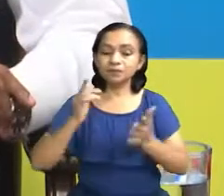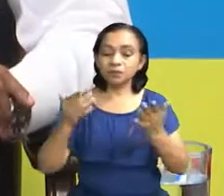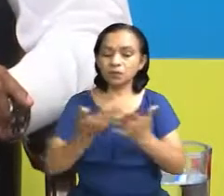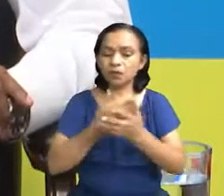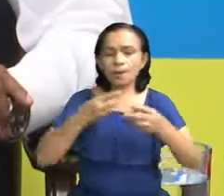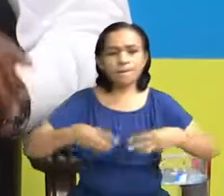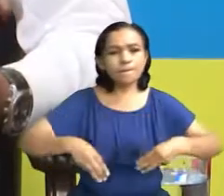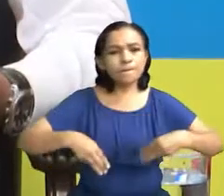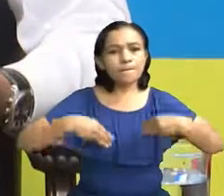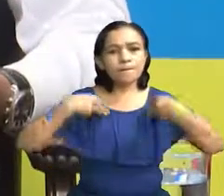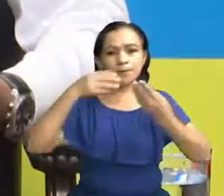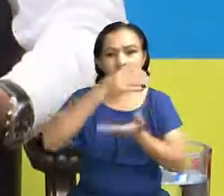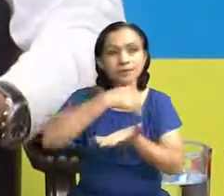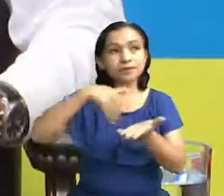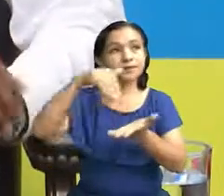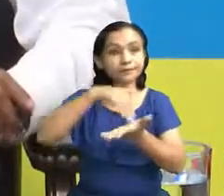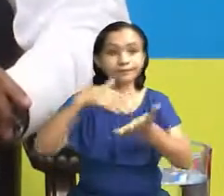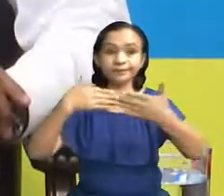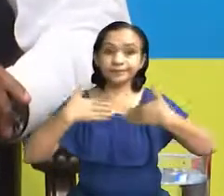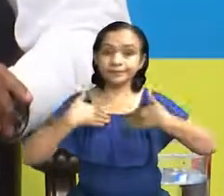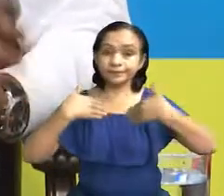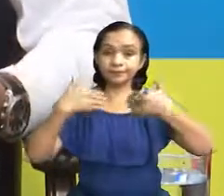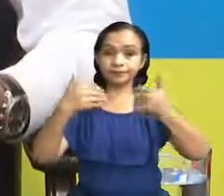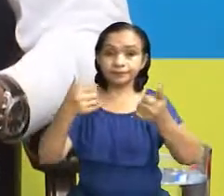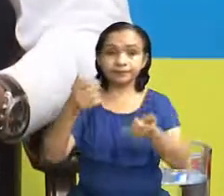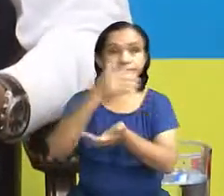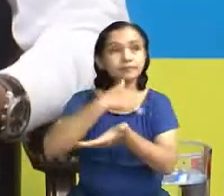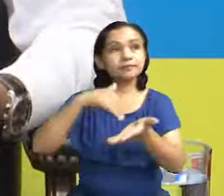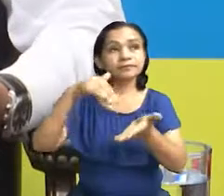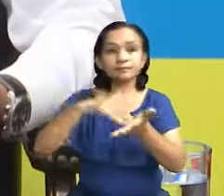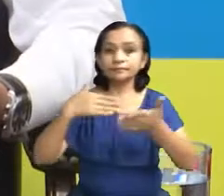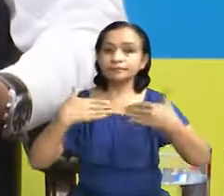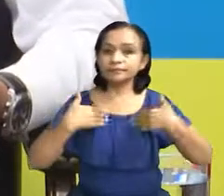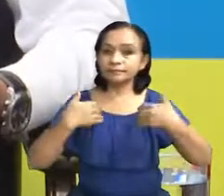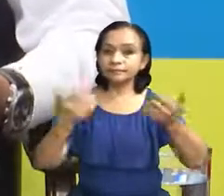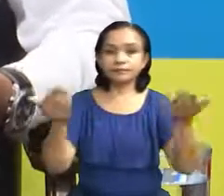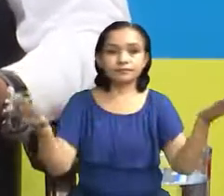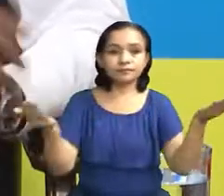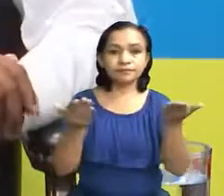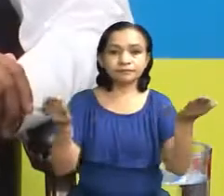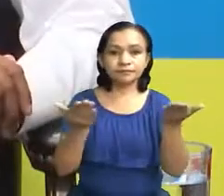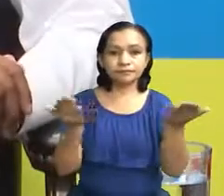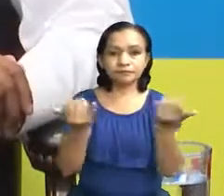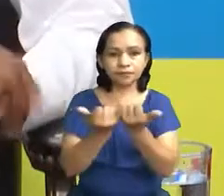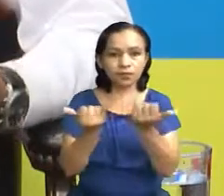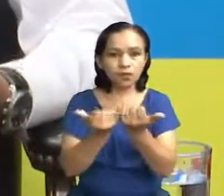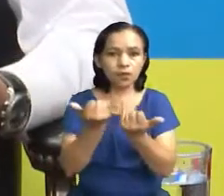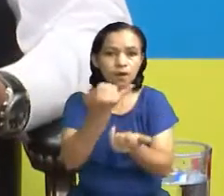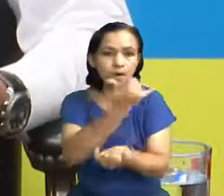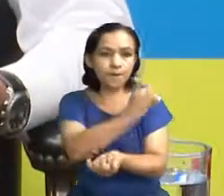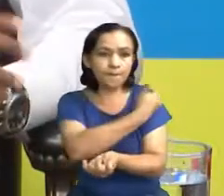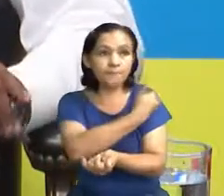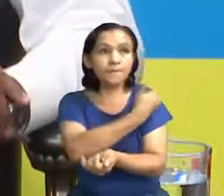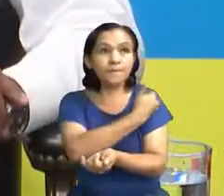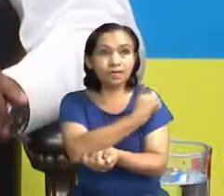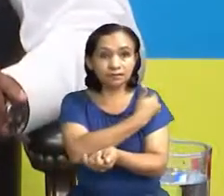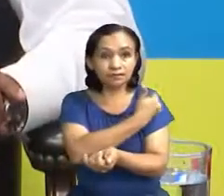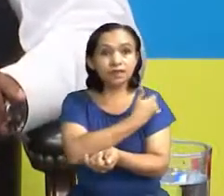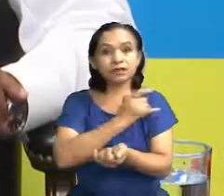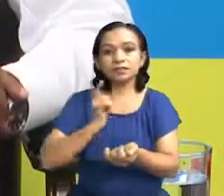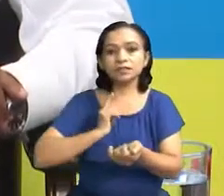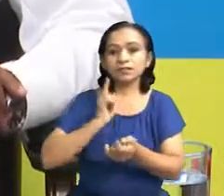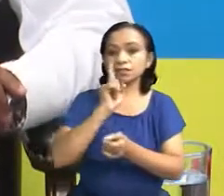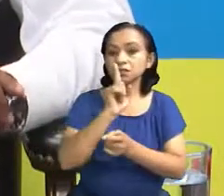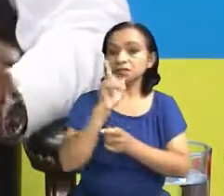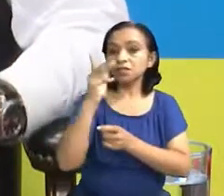moderno centro de salud. Un centro de salud que es como parecido a un hospital primario, porque cuenta con